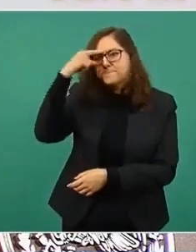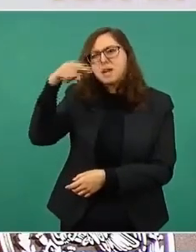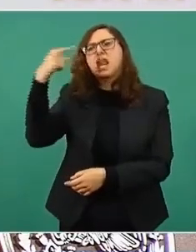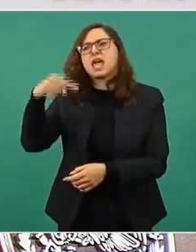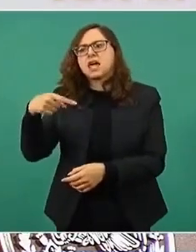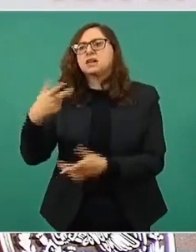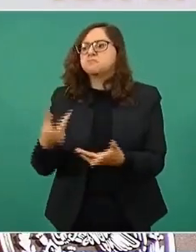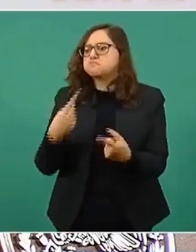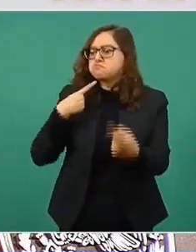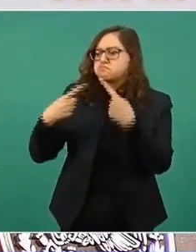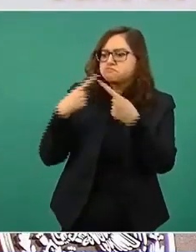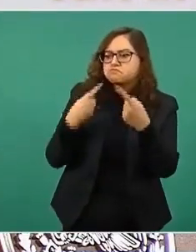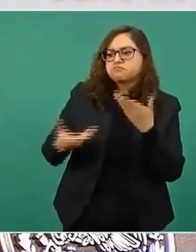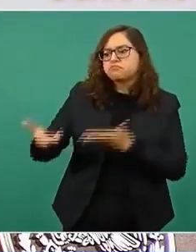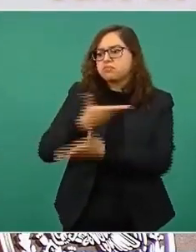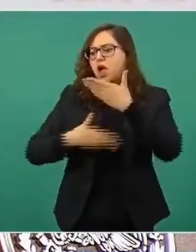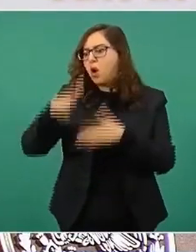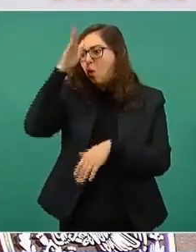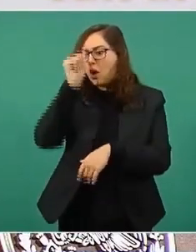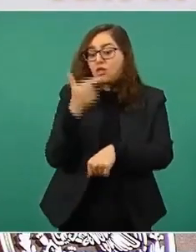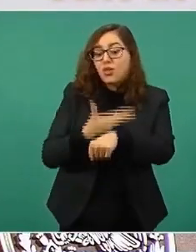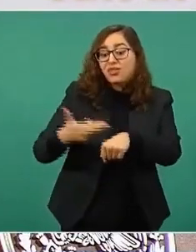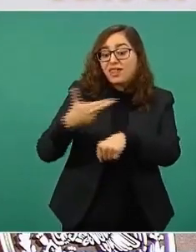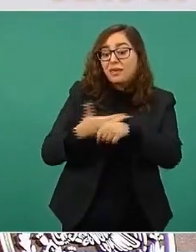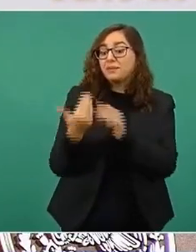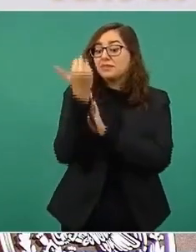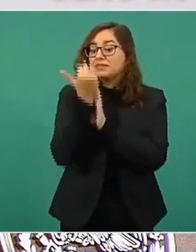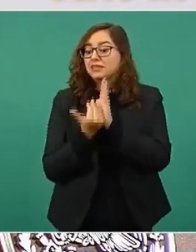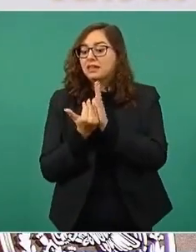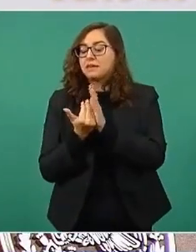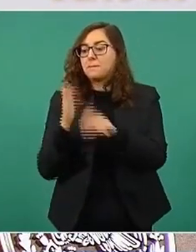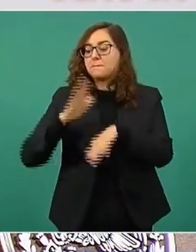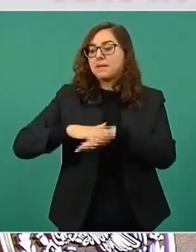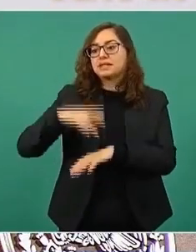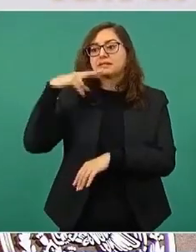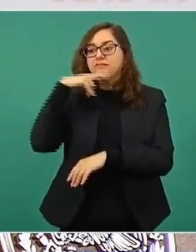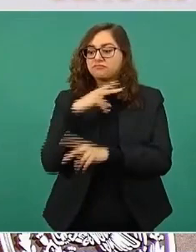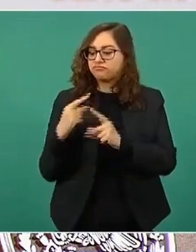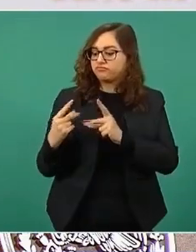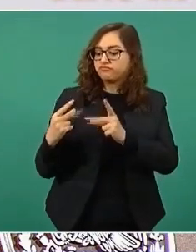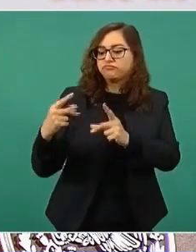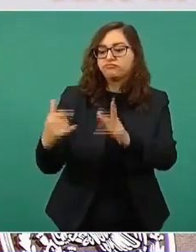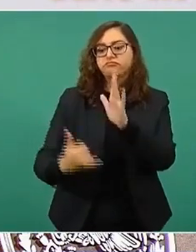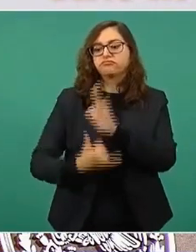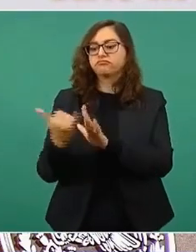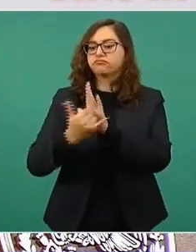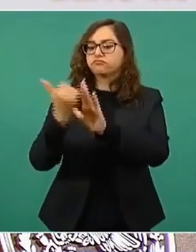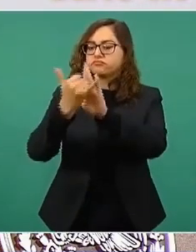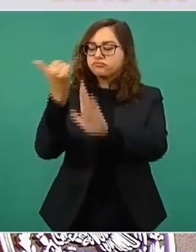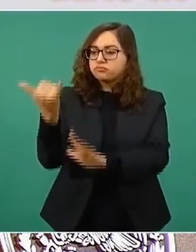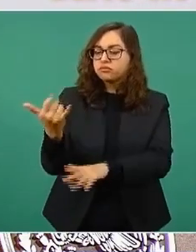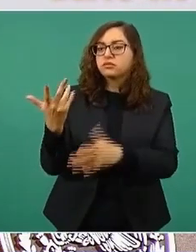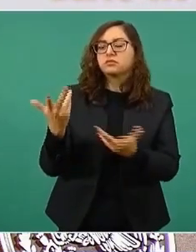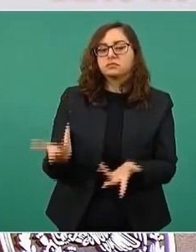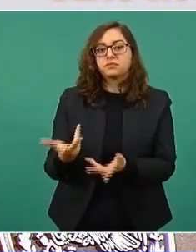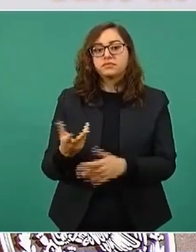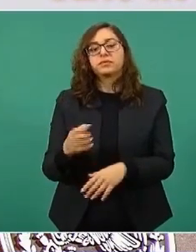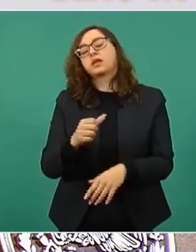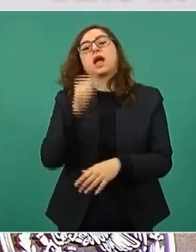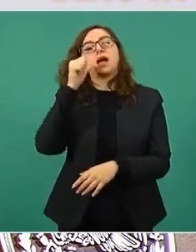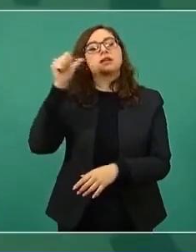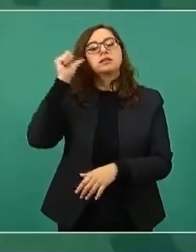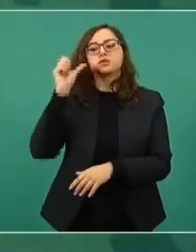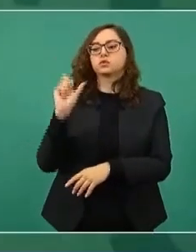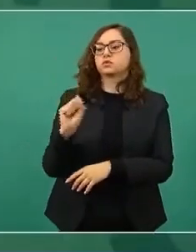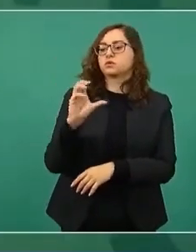Entonces, fueron muy buenas decisiones de la Corte el día de